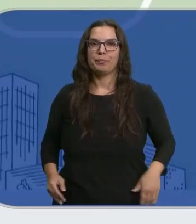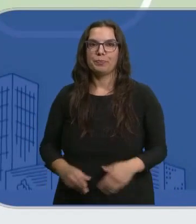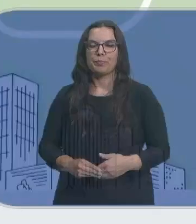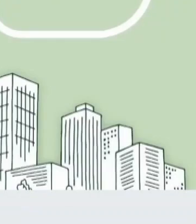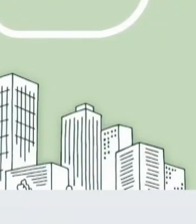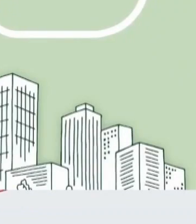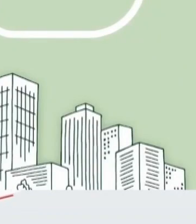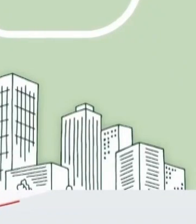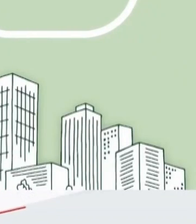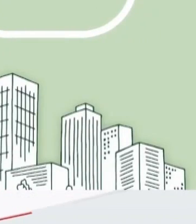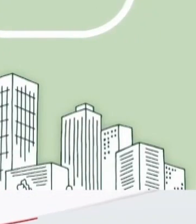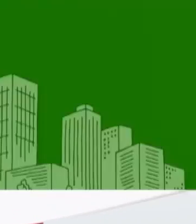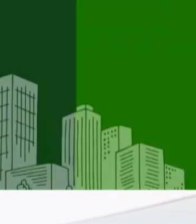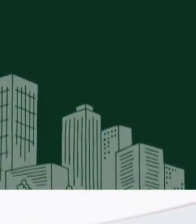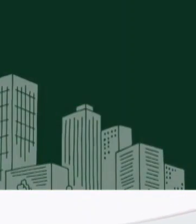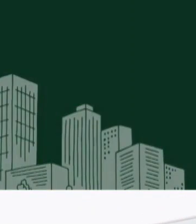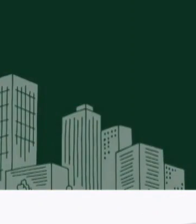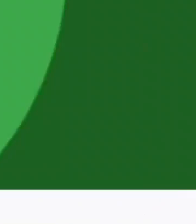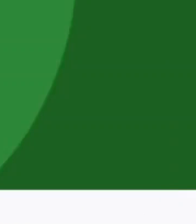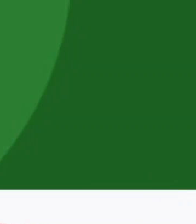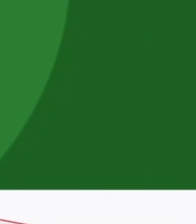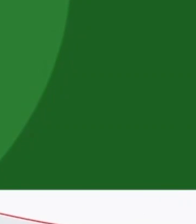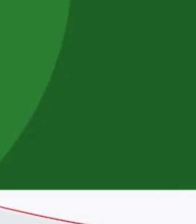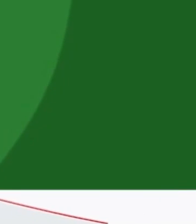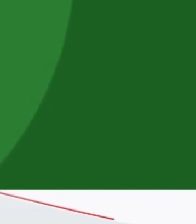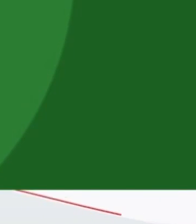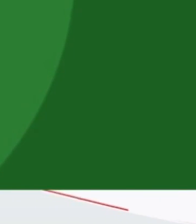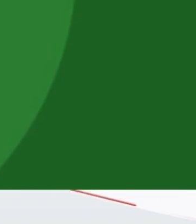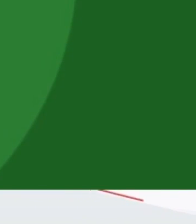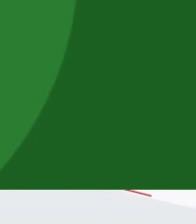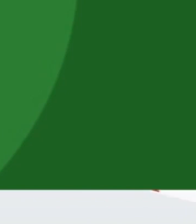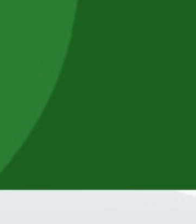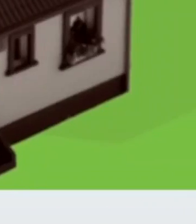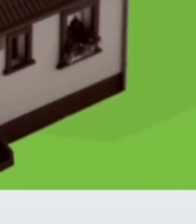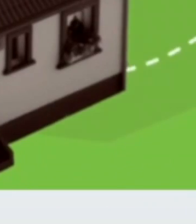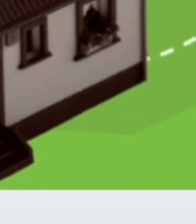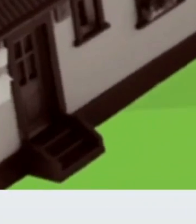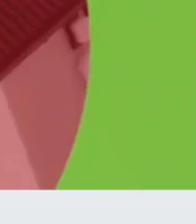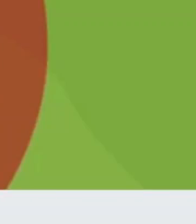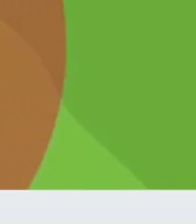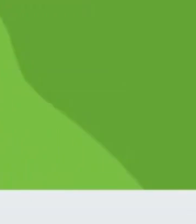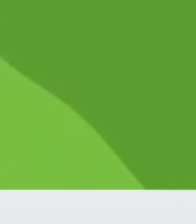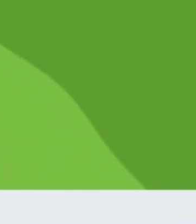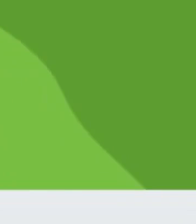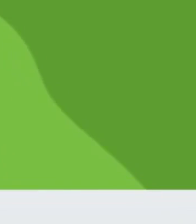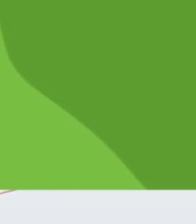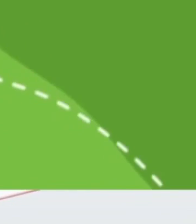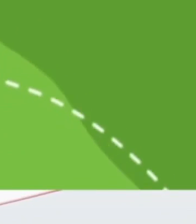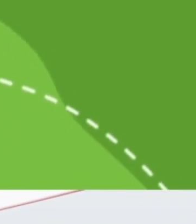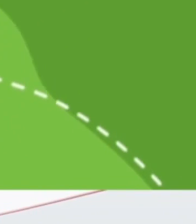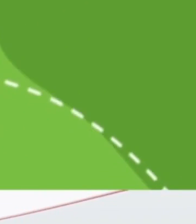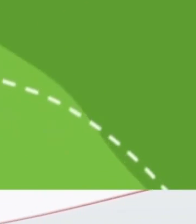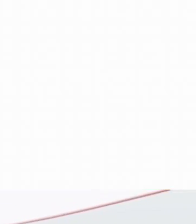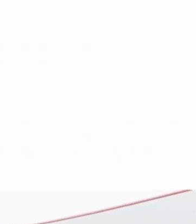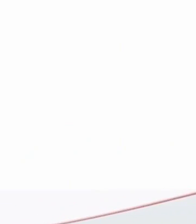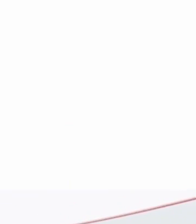Si estás buscando un banco que crea en ti, conecte contigo, entienda de dónde vienes y te